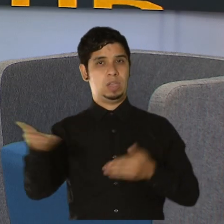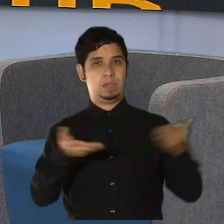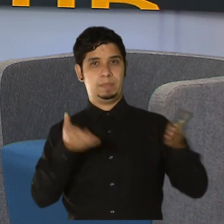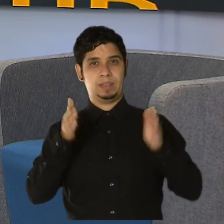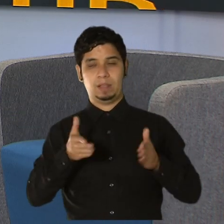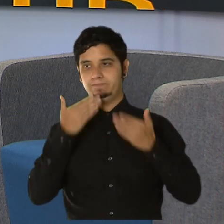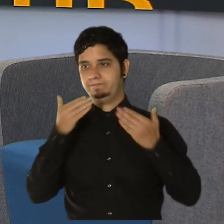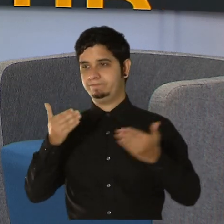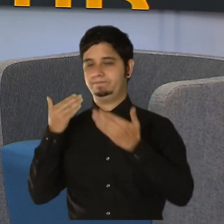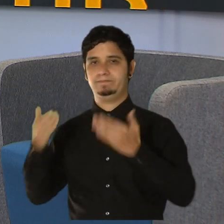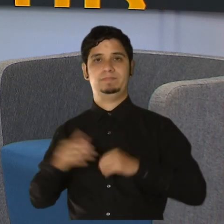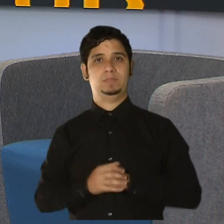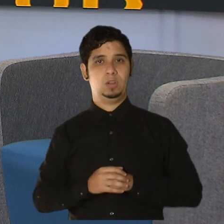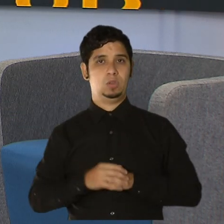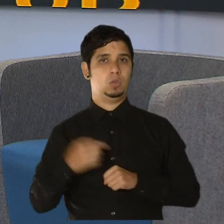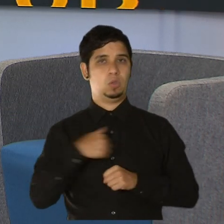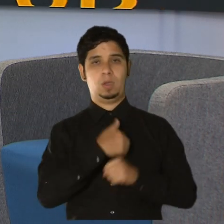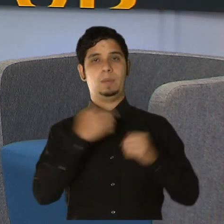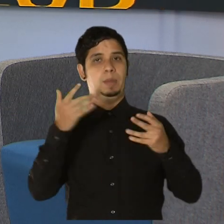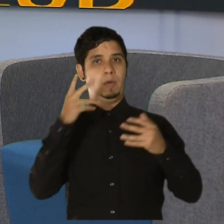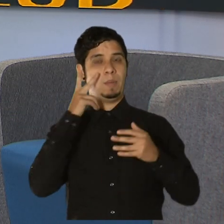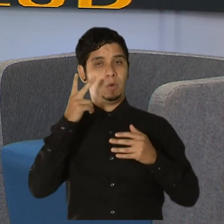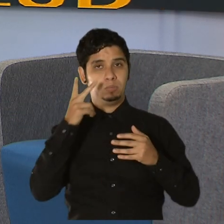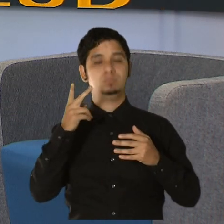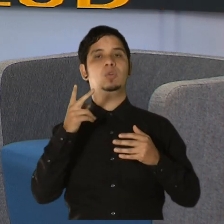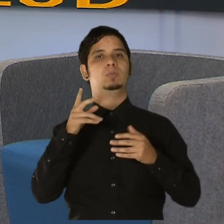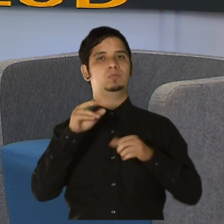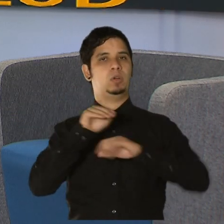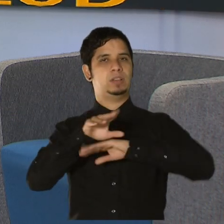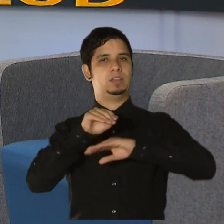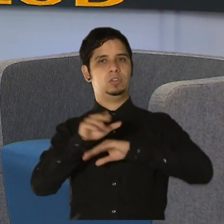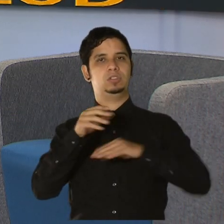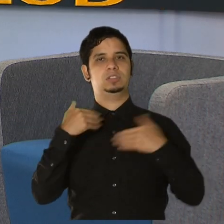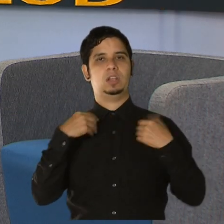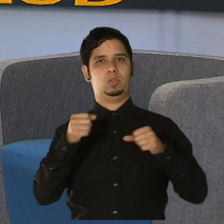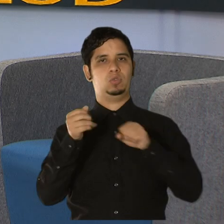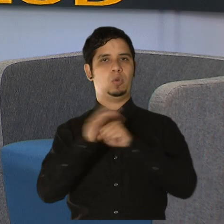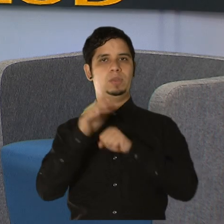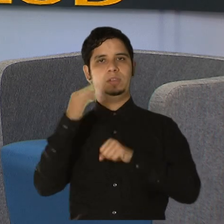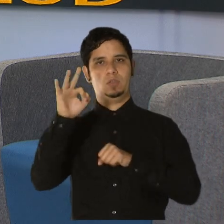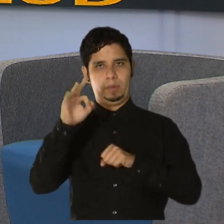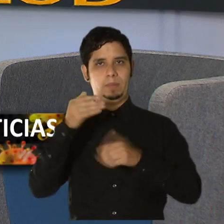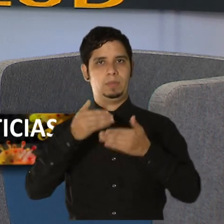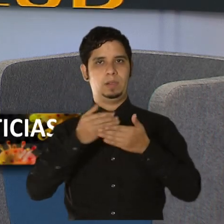Los esperamos en el programa de orientación Salud COVID-19 la próxima semana.